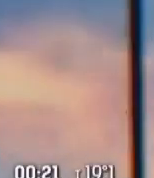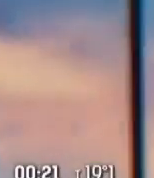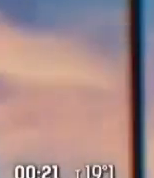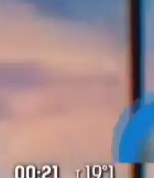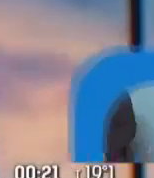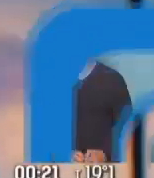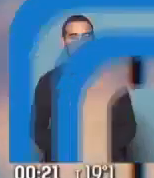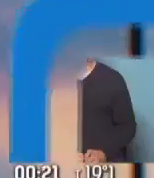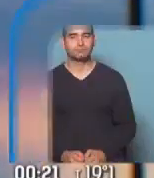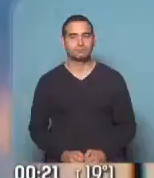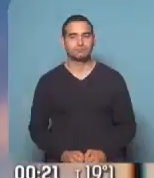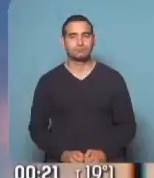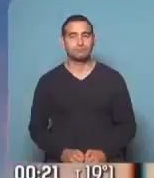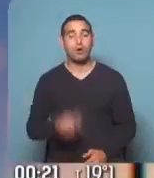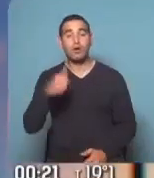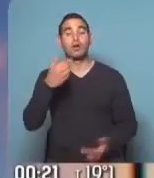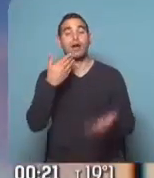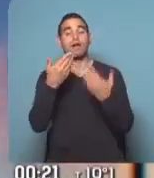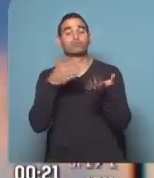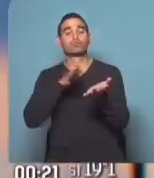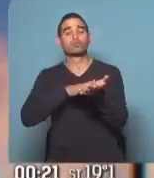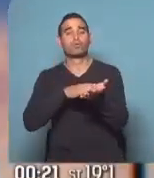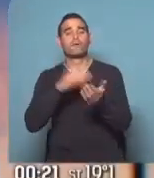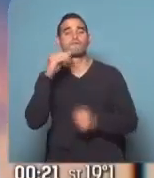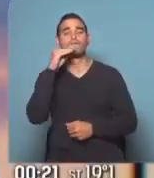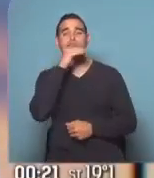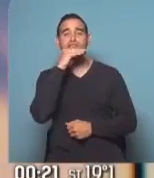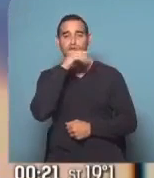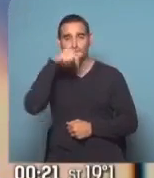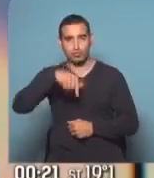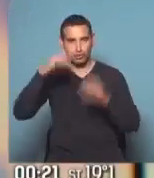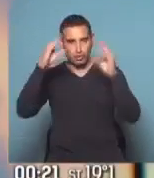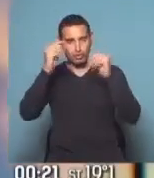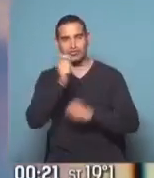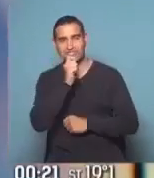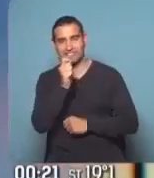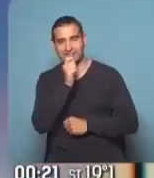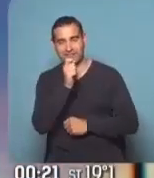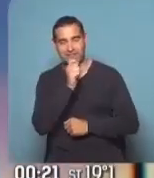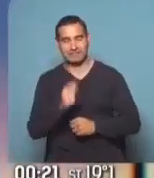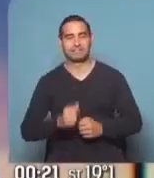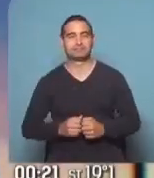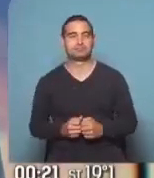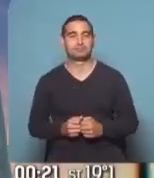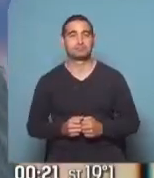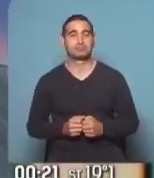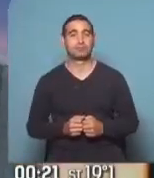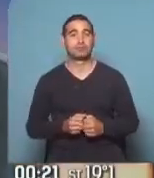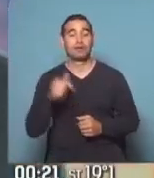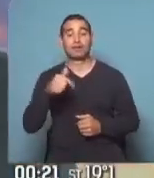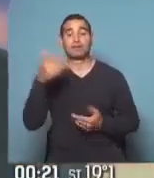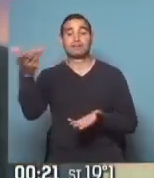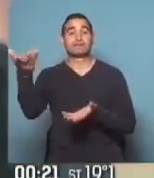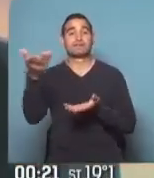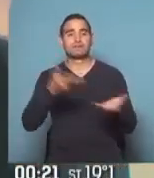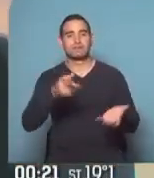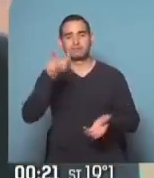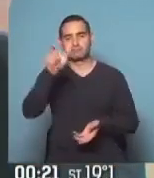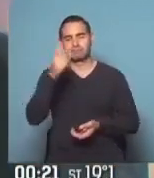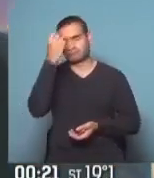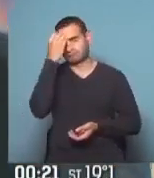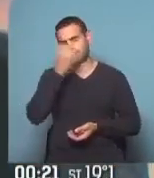Vinos. De eso vamos a hablar esta noche en nuestra entrevista de medianoche, aquí con un